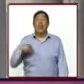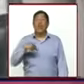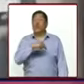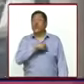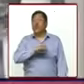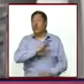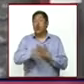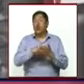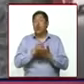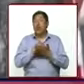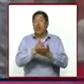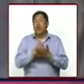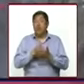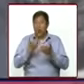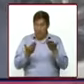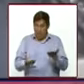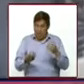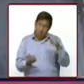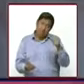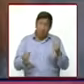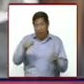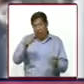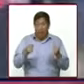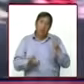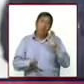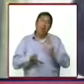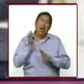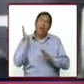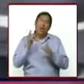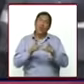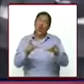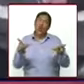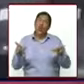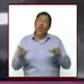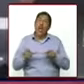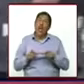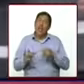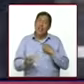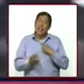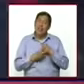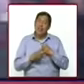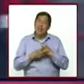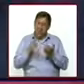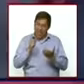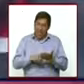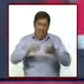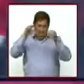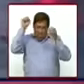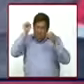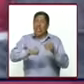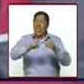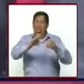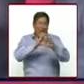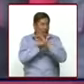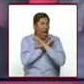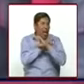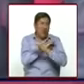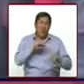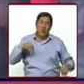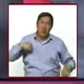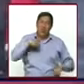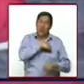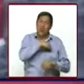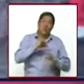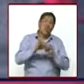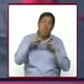con toda la ayuda acá en el vehículo, nos vamos al punto de acopio porque este es... ¡Es el cariño del